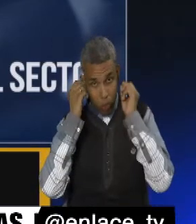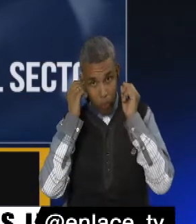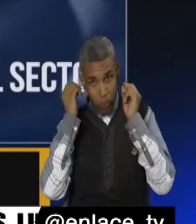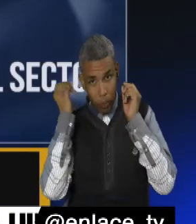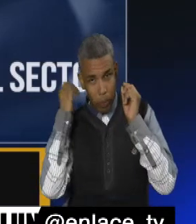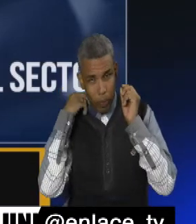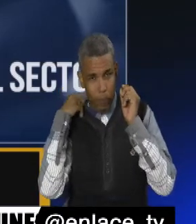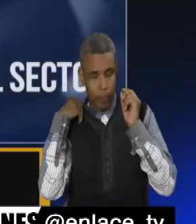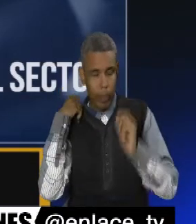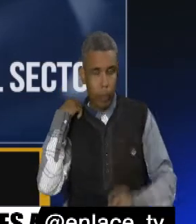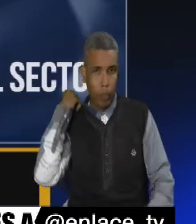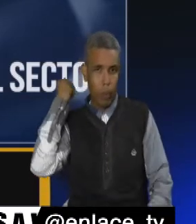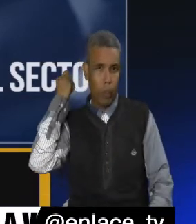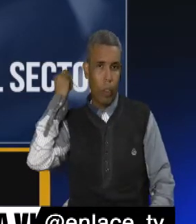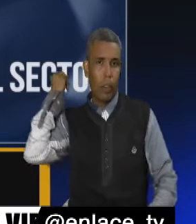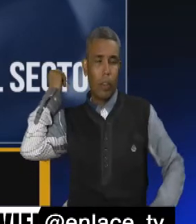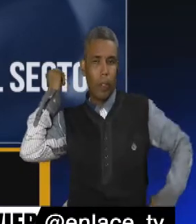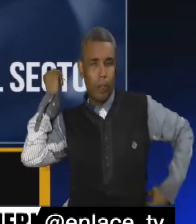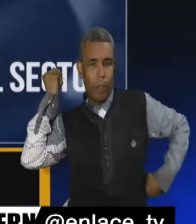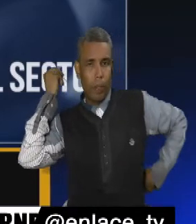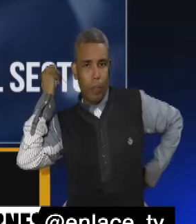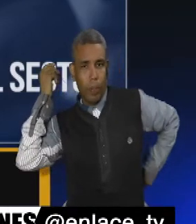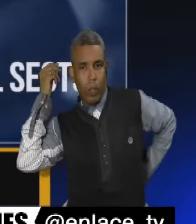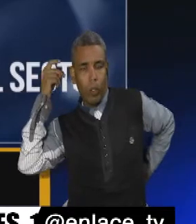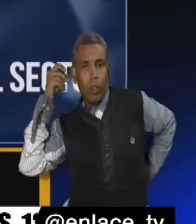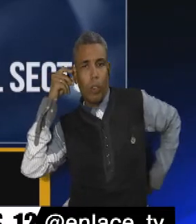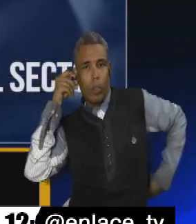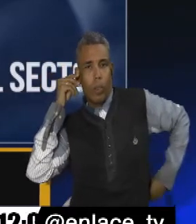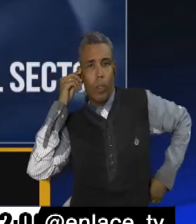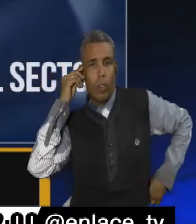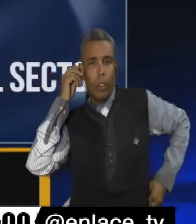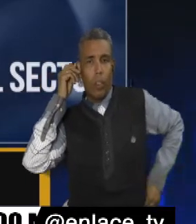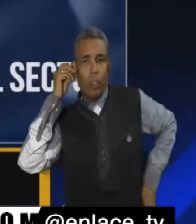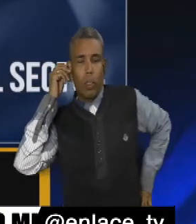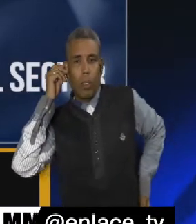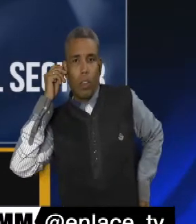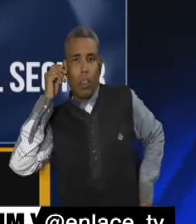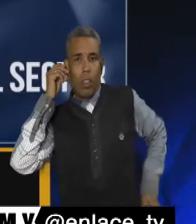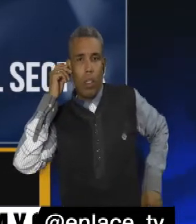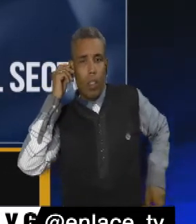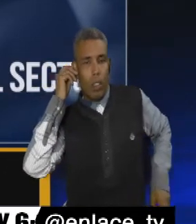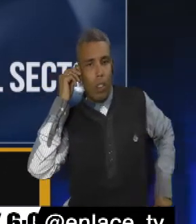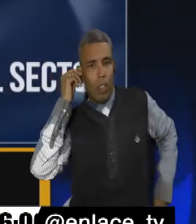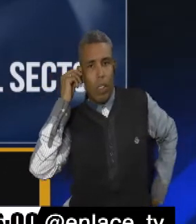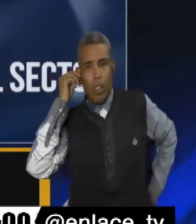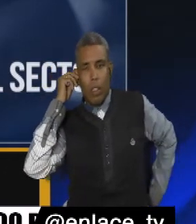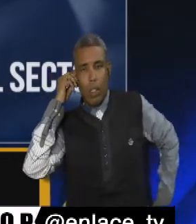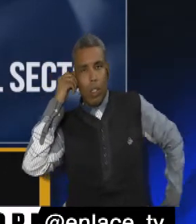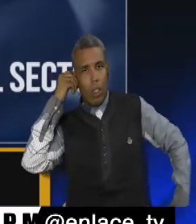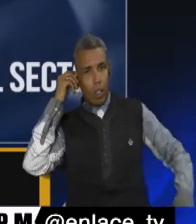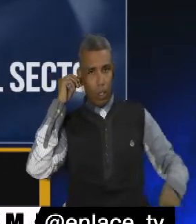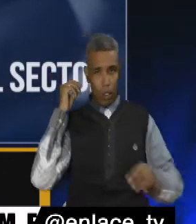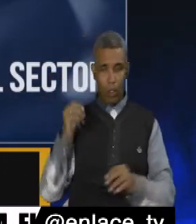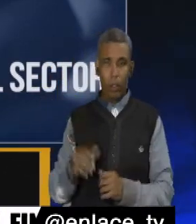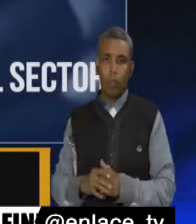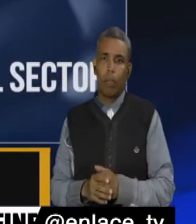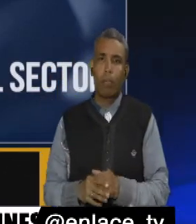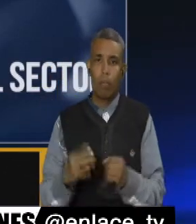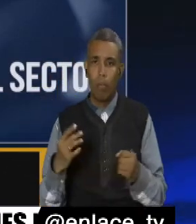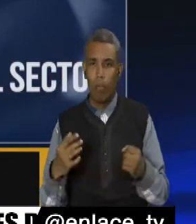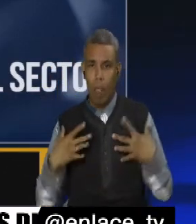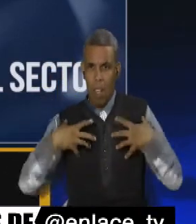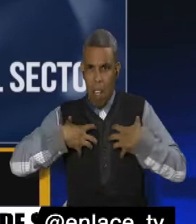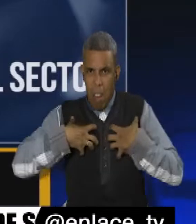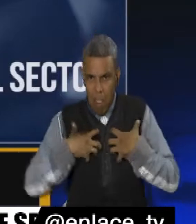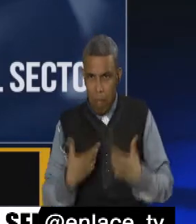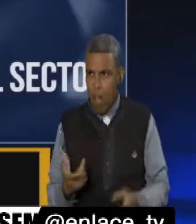libre un peligro de eso, viendo que es un peligro para la sociedad, un peligro para los animalitos, porque los animales les da duro,